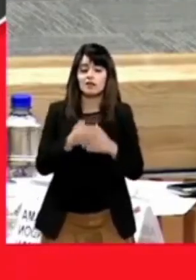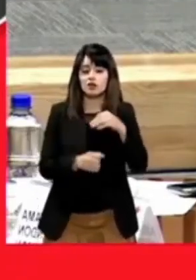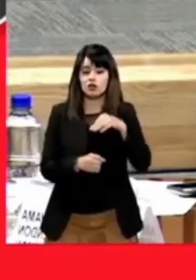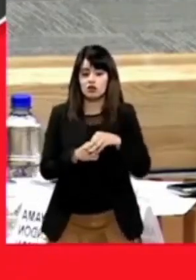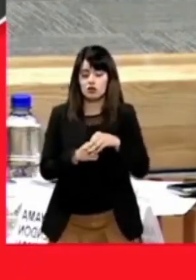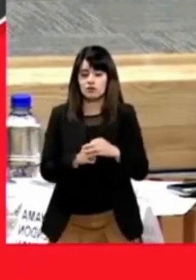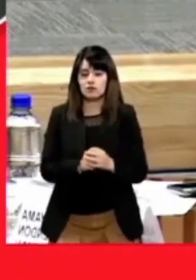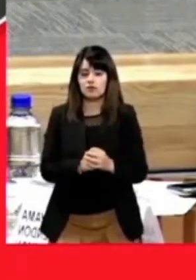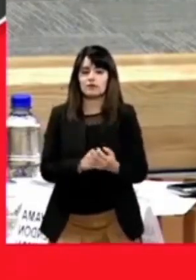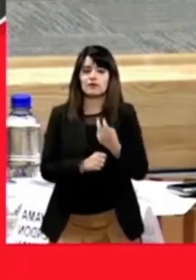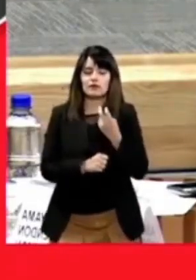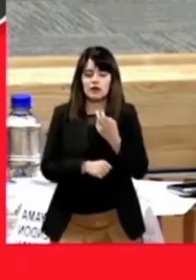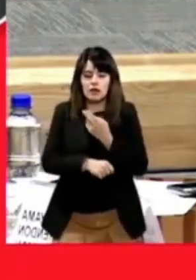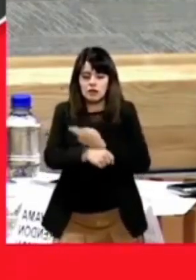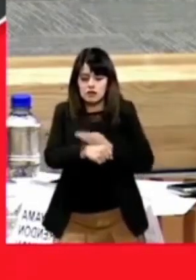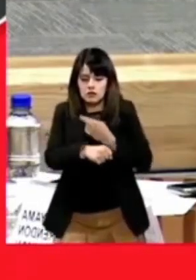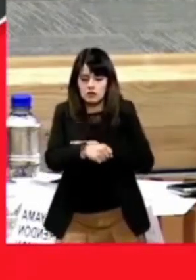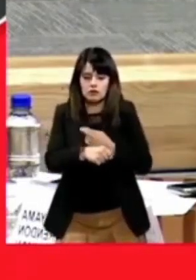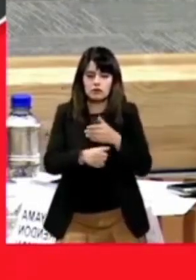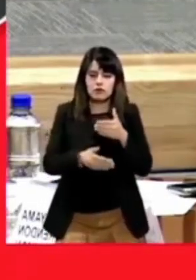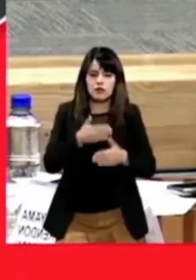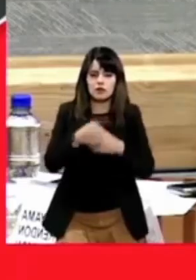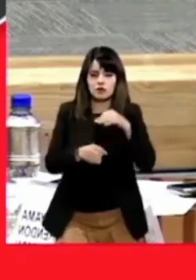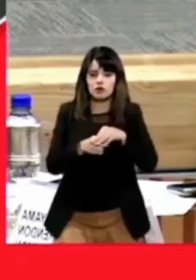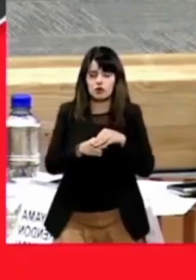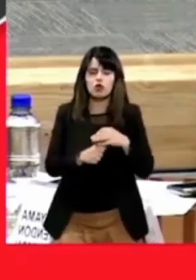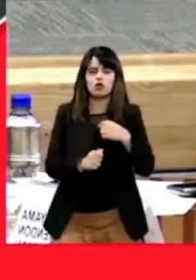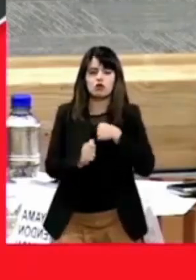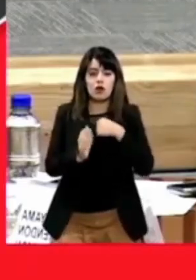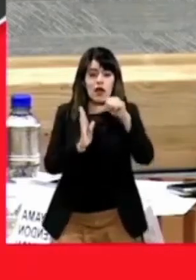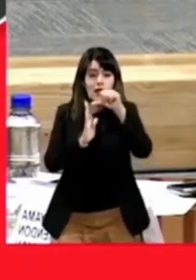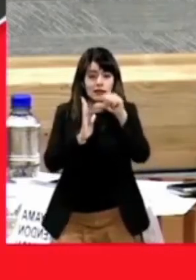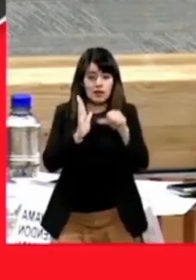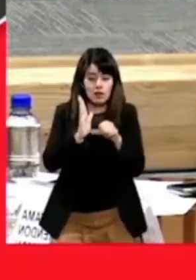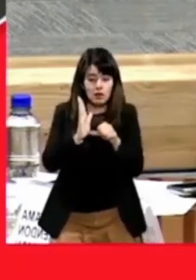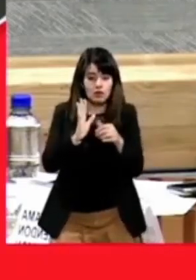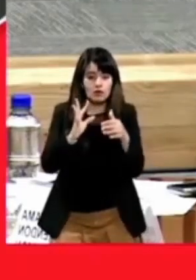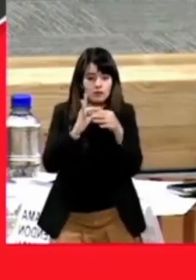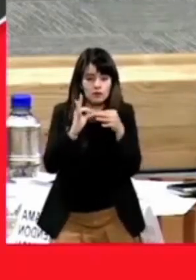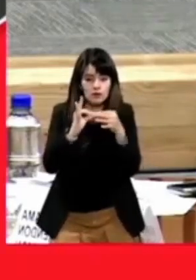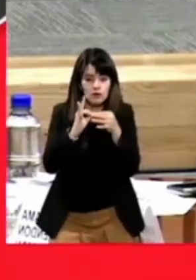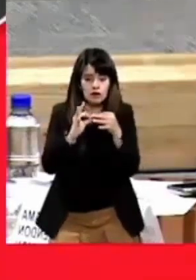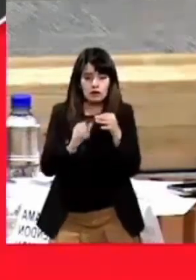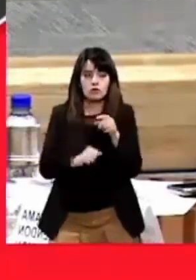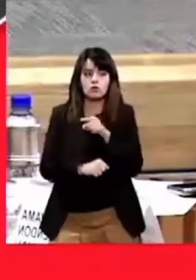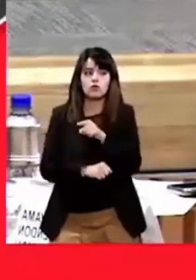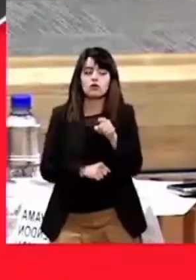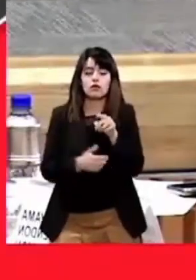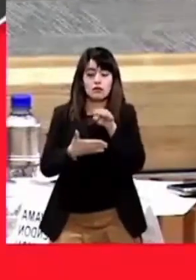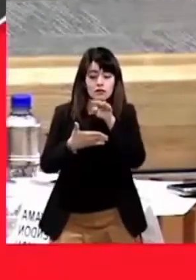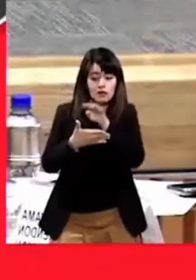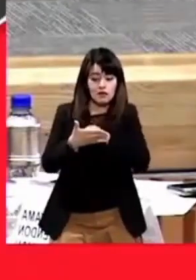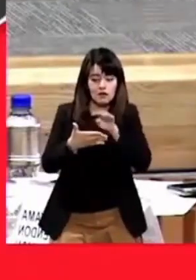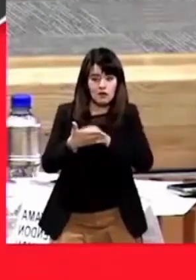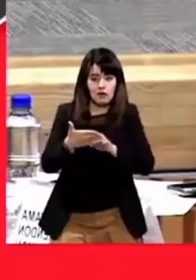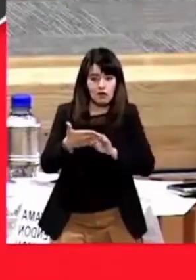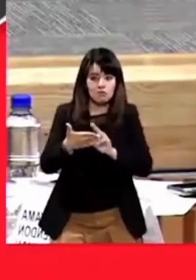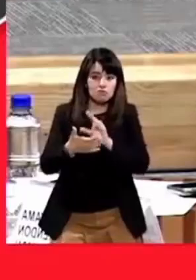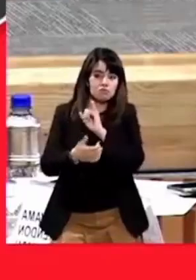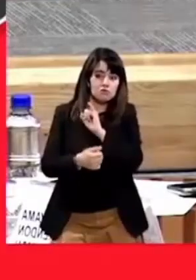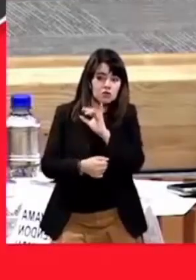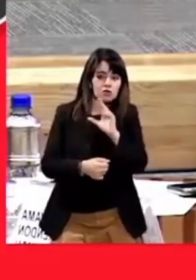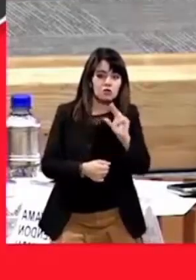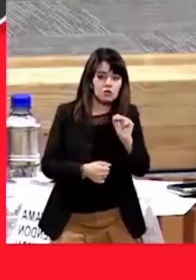la realización de las elecciones. Estoy citando los artículos, no sé si ya los alcanzaron a leer, diputados, ahora